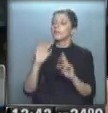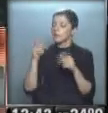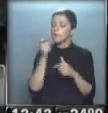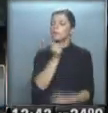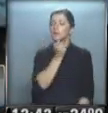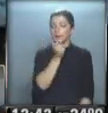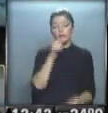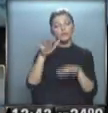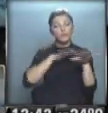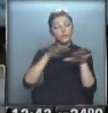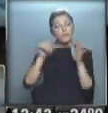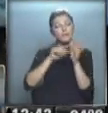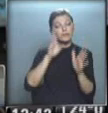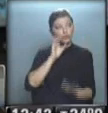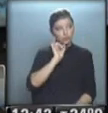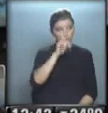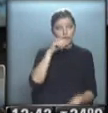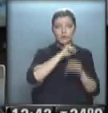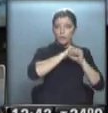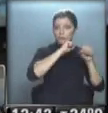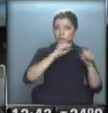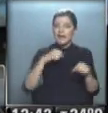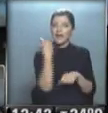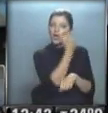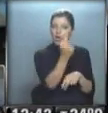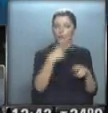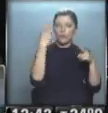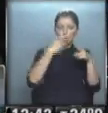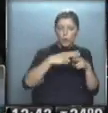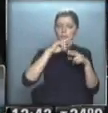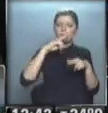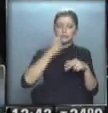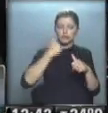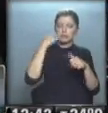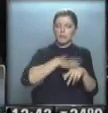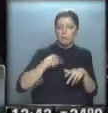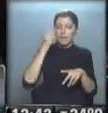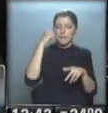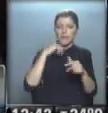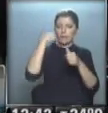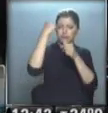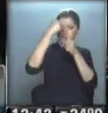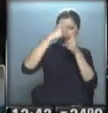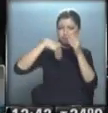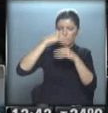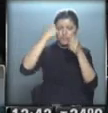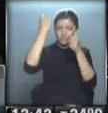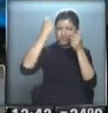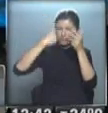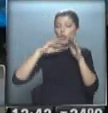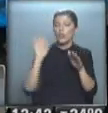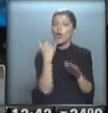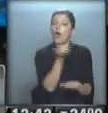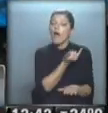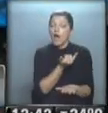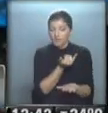de un atentado o de lo que fuere, tiene nombre, apellido, padre, madre, hijos, abuelos, tiene familia, tiene círculo íntimo. En